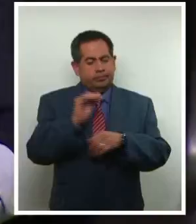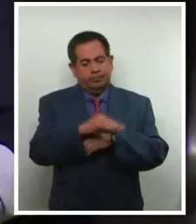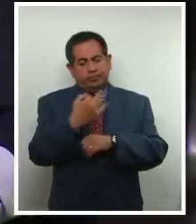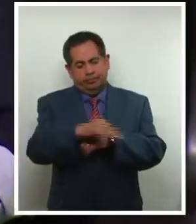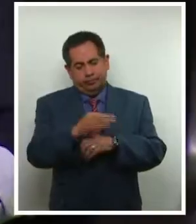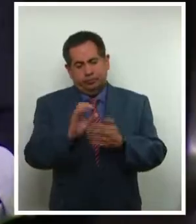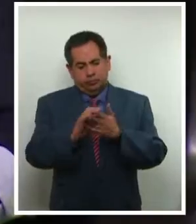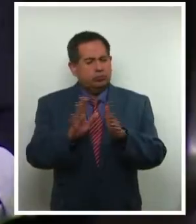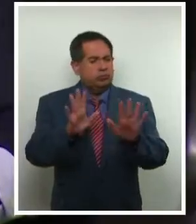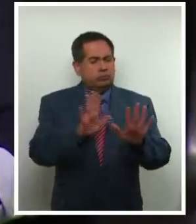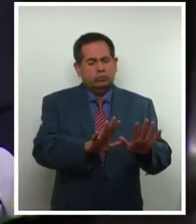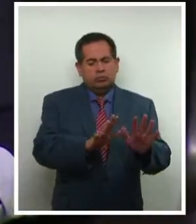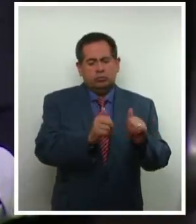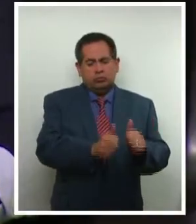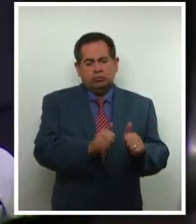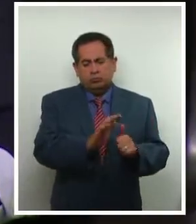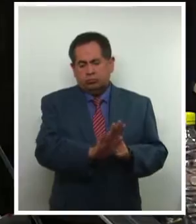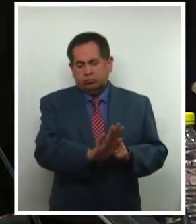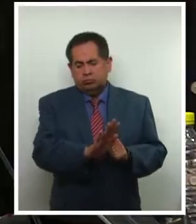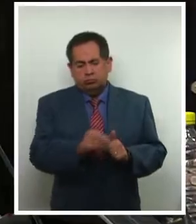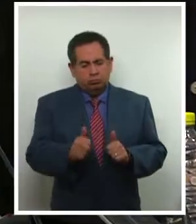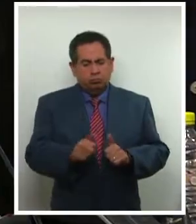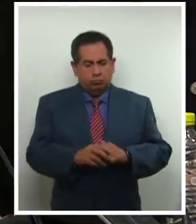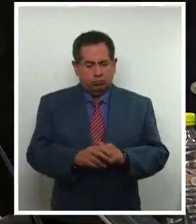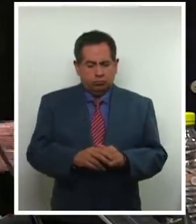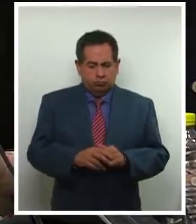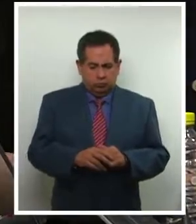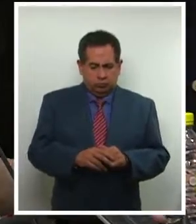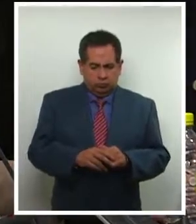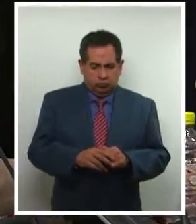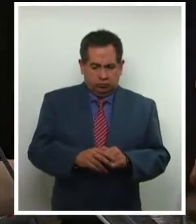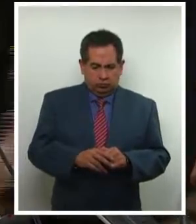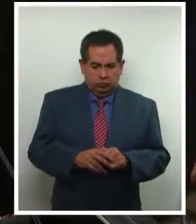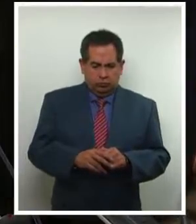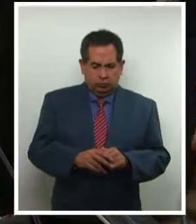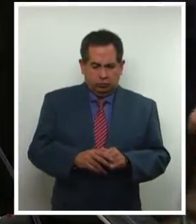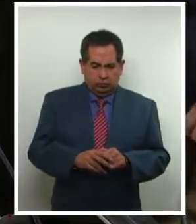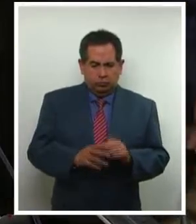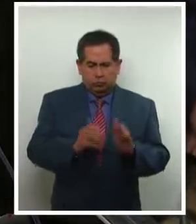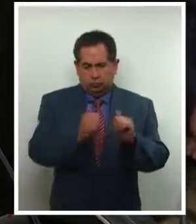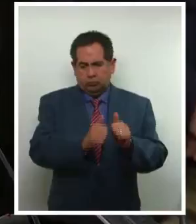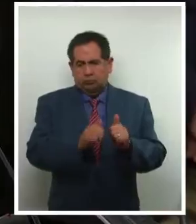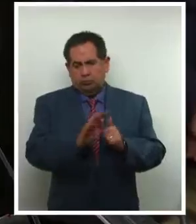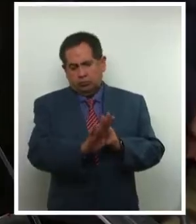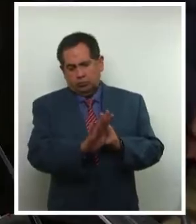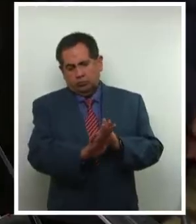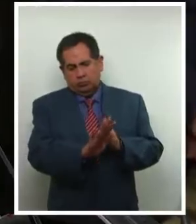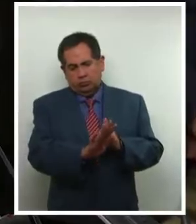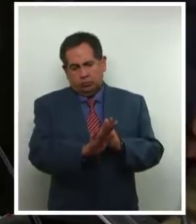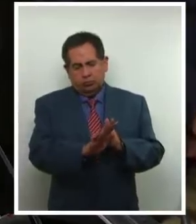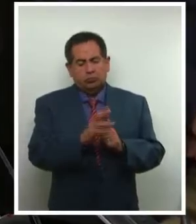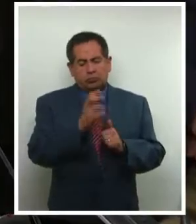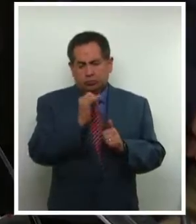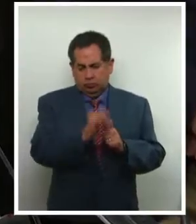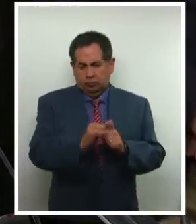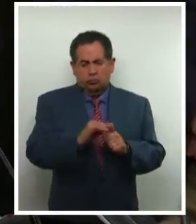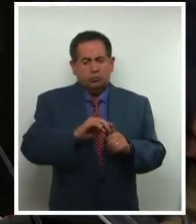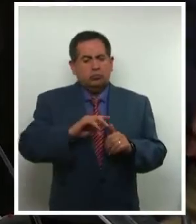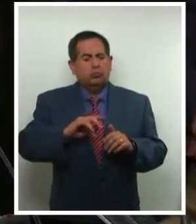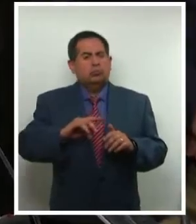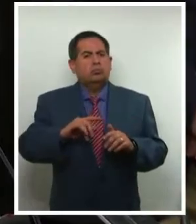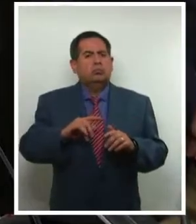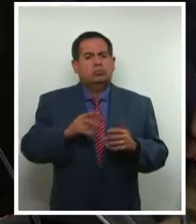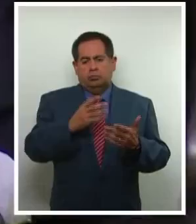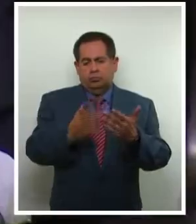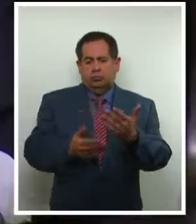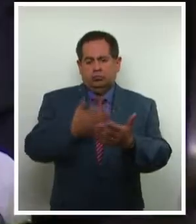La mantenemos. Mejor la mantenemos y así es la reserva, y ustedes